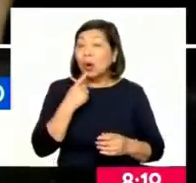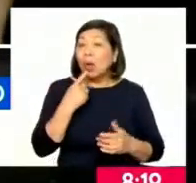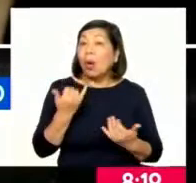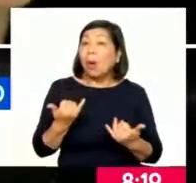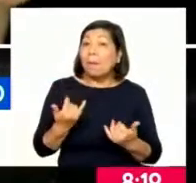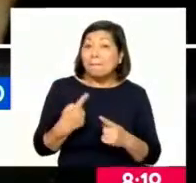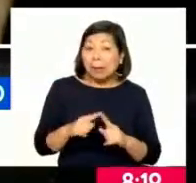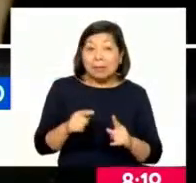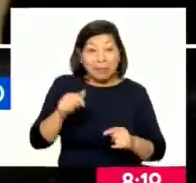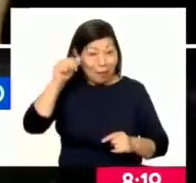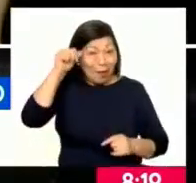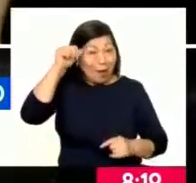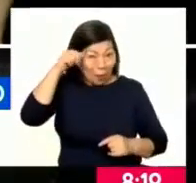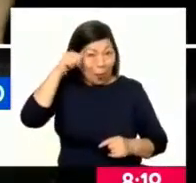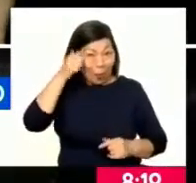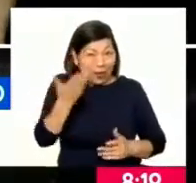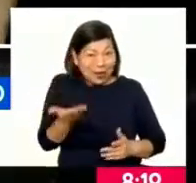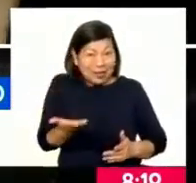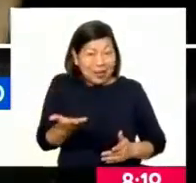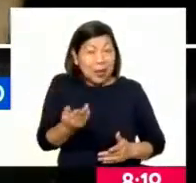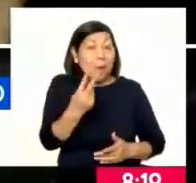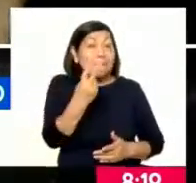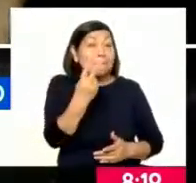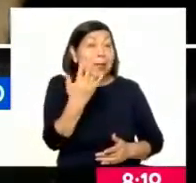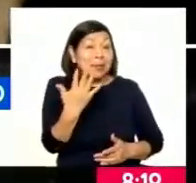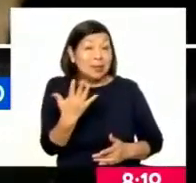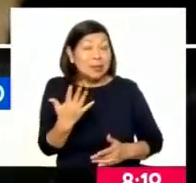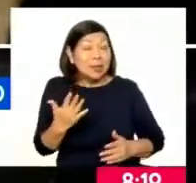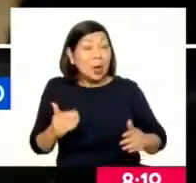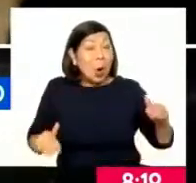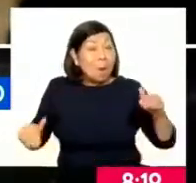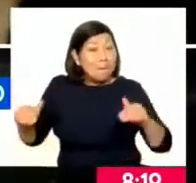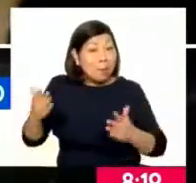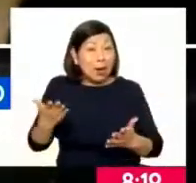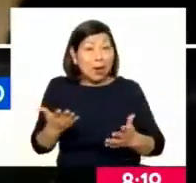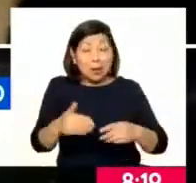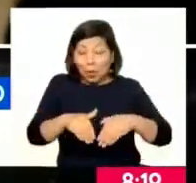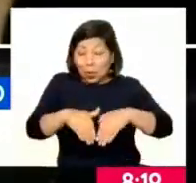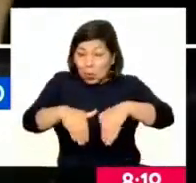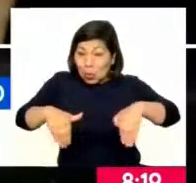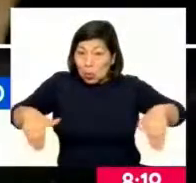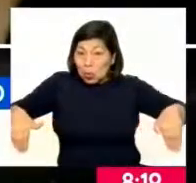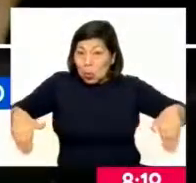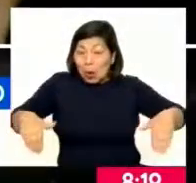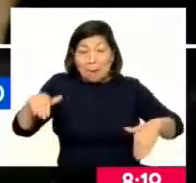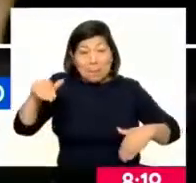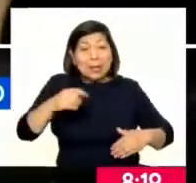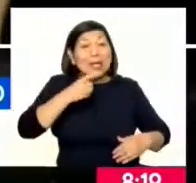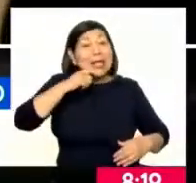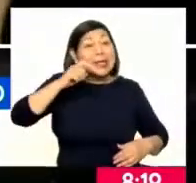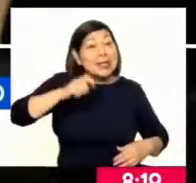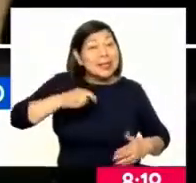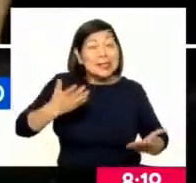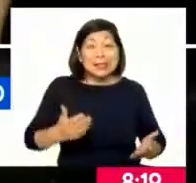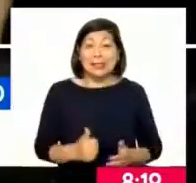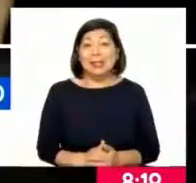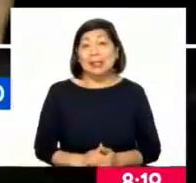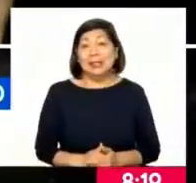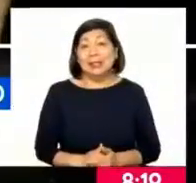recreacional. Recordemos que fueron 25 playas de uso recreacionales afectadas. Entonces, se requiere,